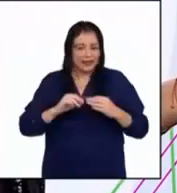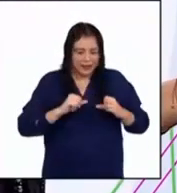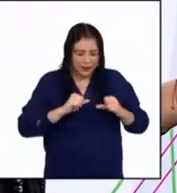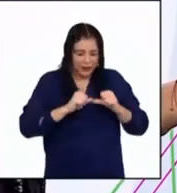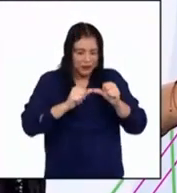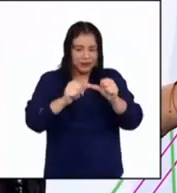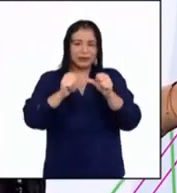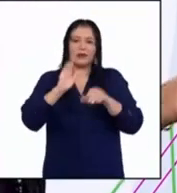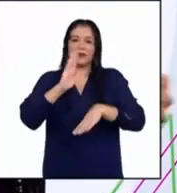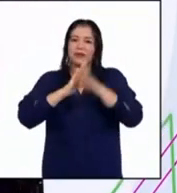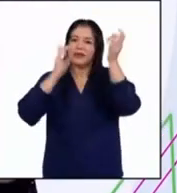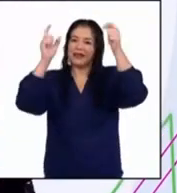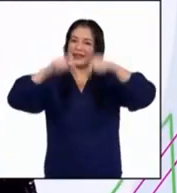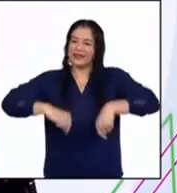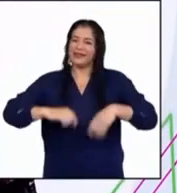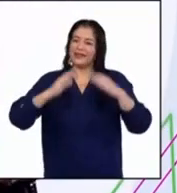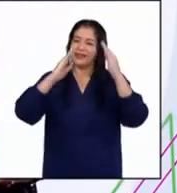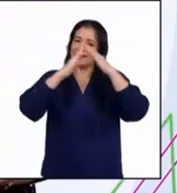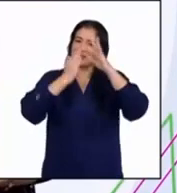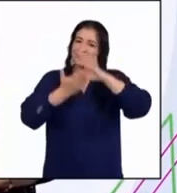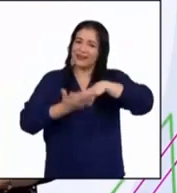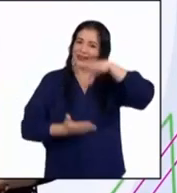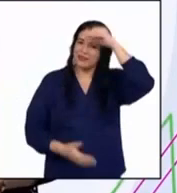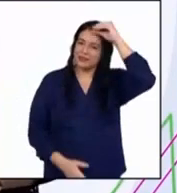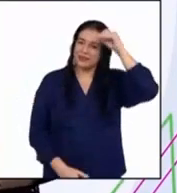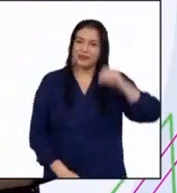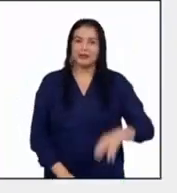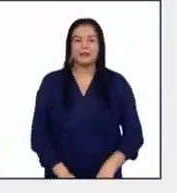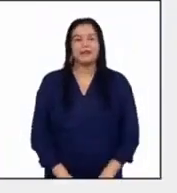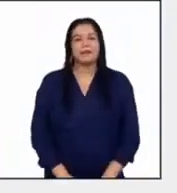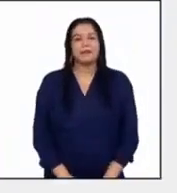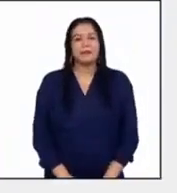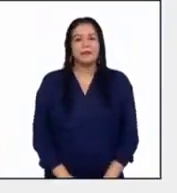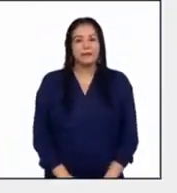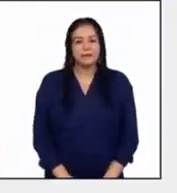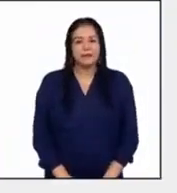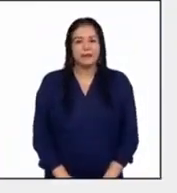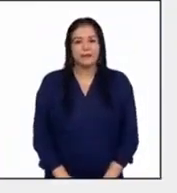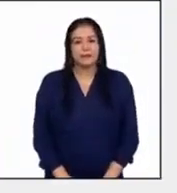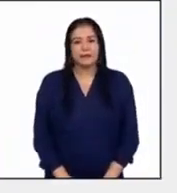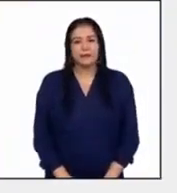más en Aprendo en Casa.